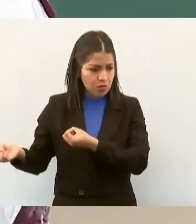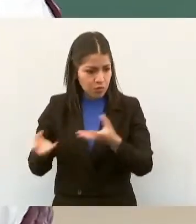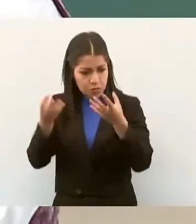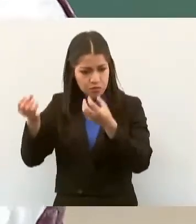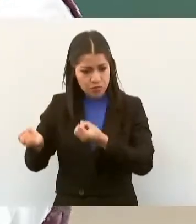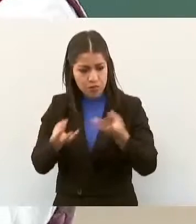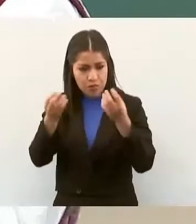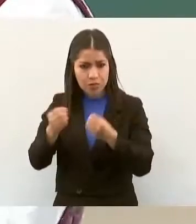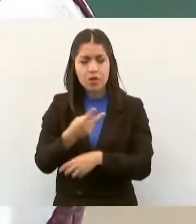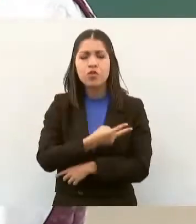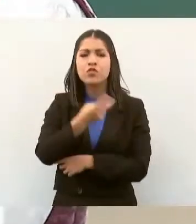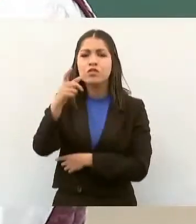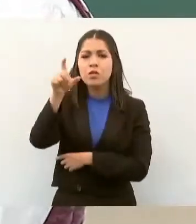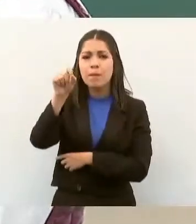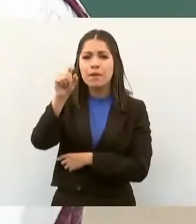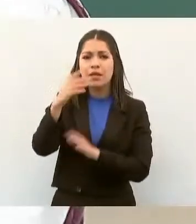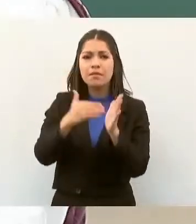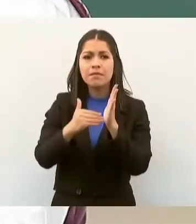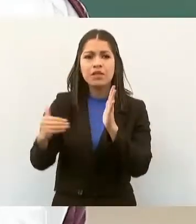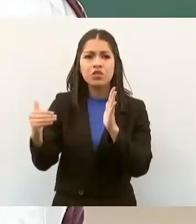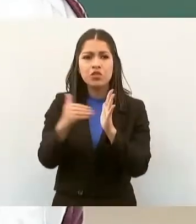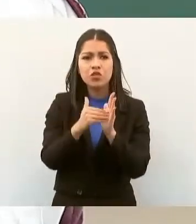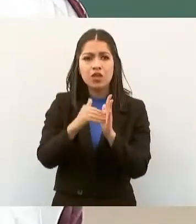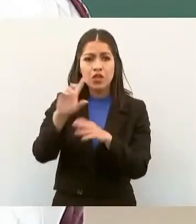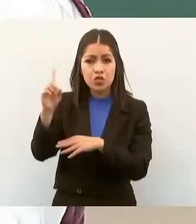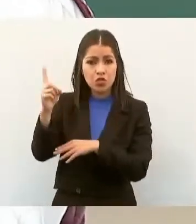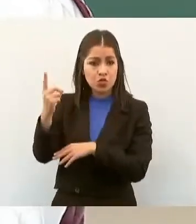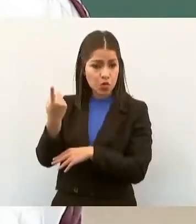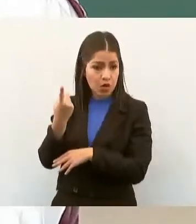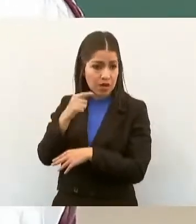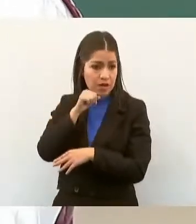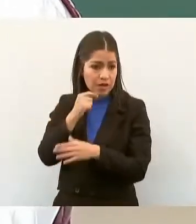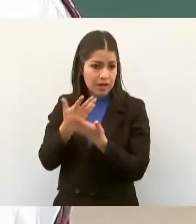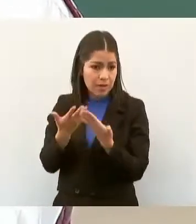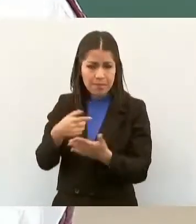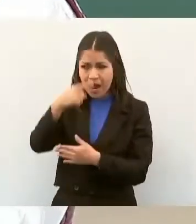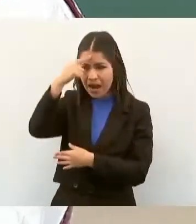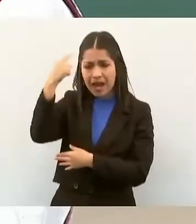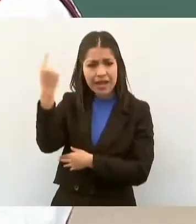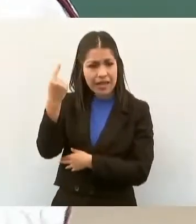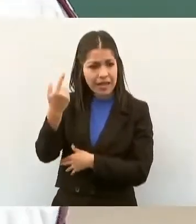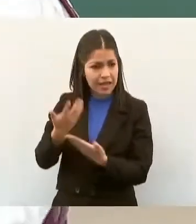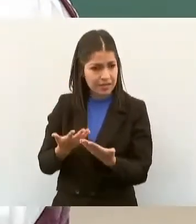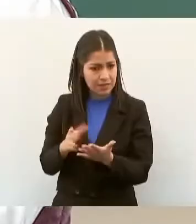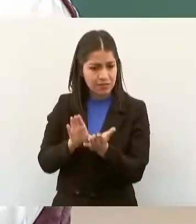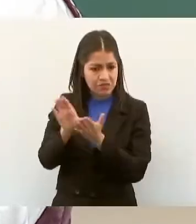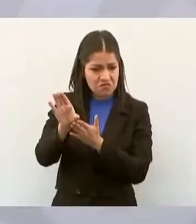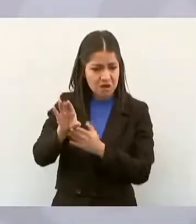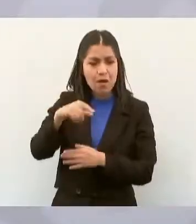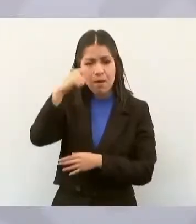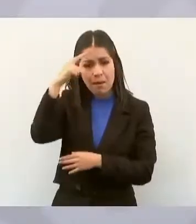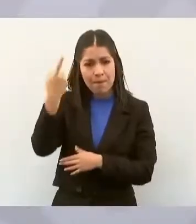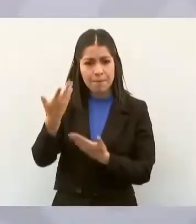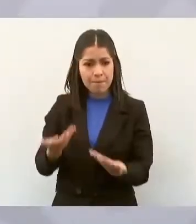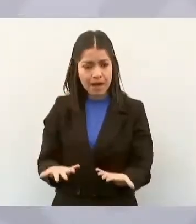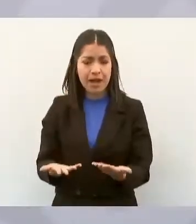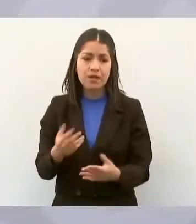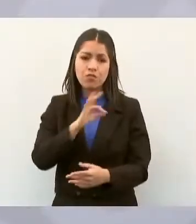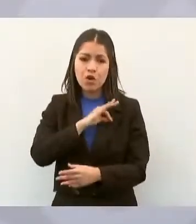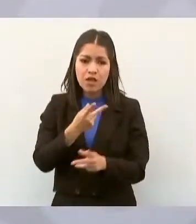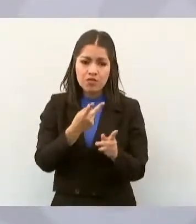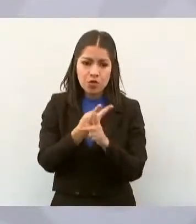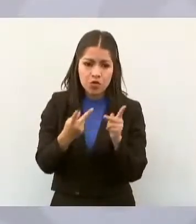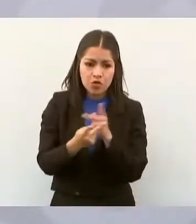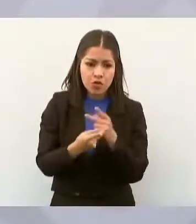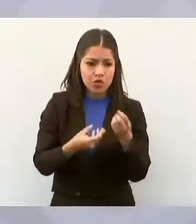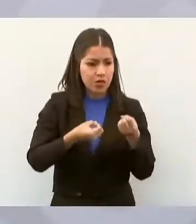con 220 millones de dólares para que no nos falten fertilizantes para nuestros campesinos, para